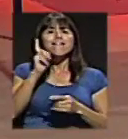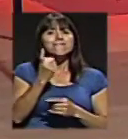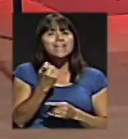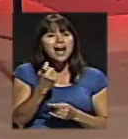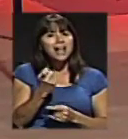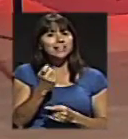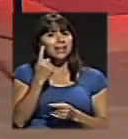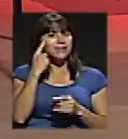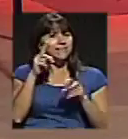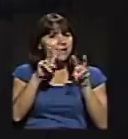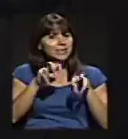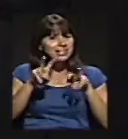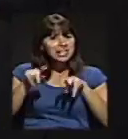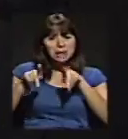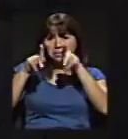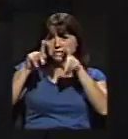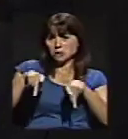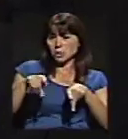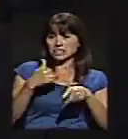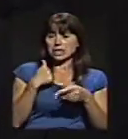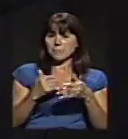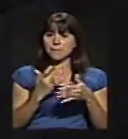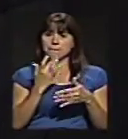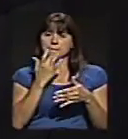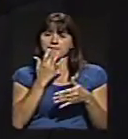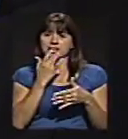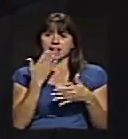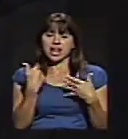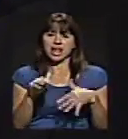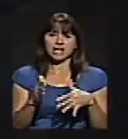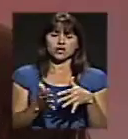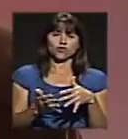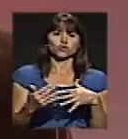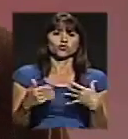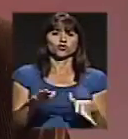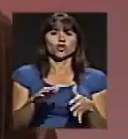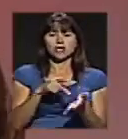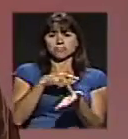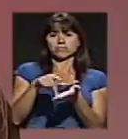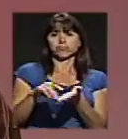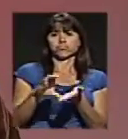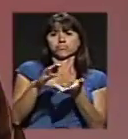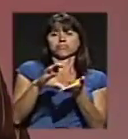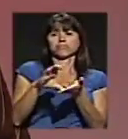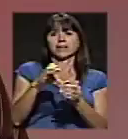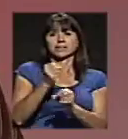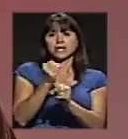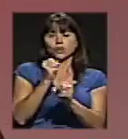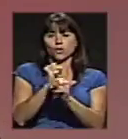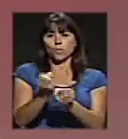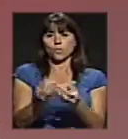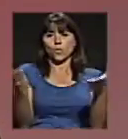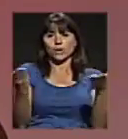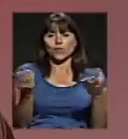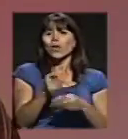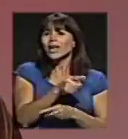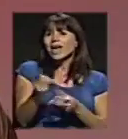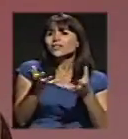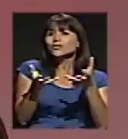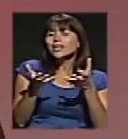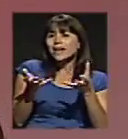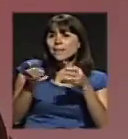aumentazos salariales y los privilegios que se recetan los jerarcas del sector público, mientras que le quieren pedir a los trabajadores de abajo